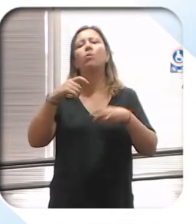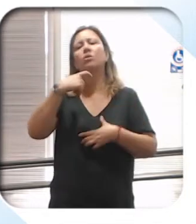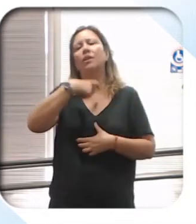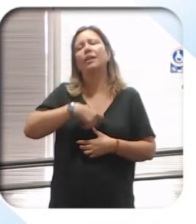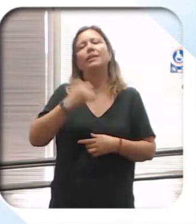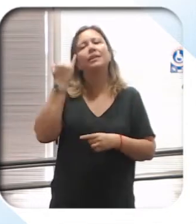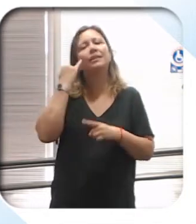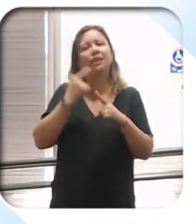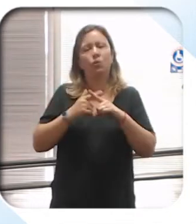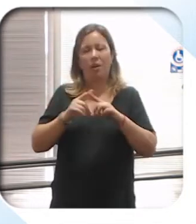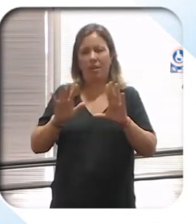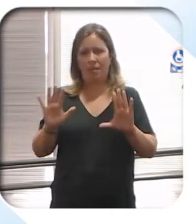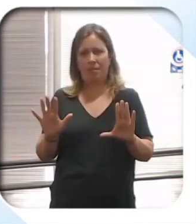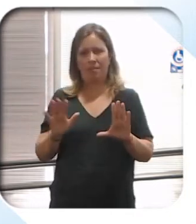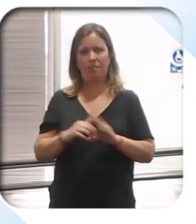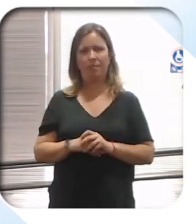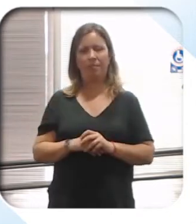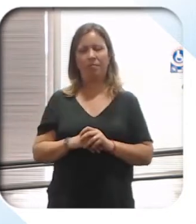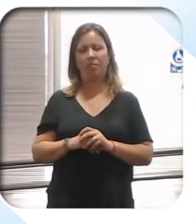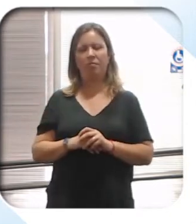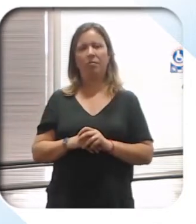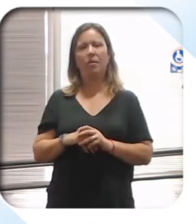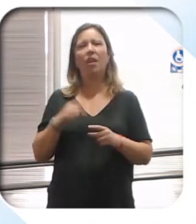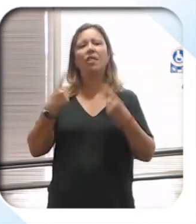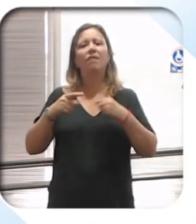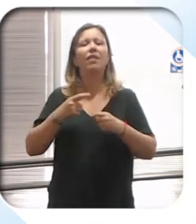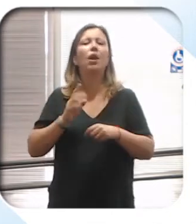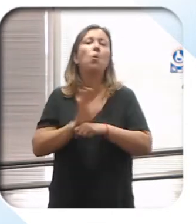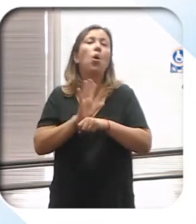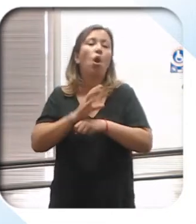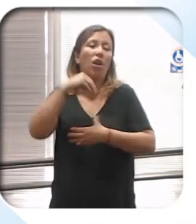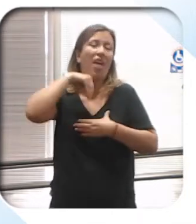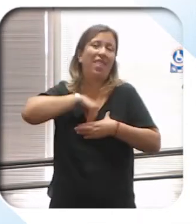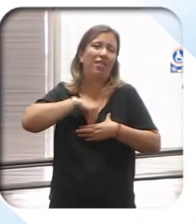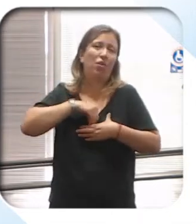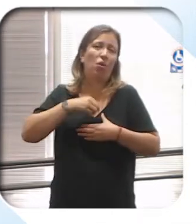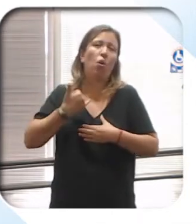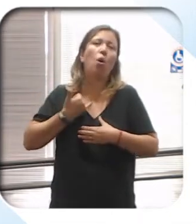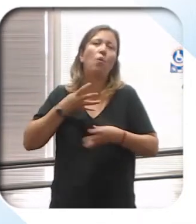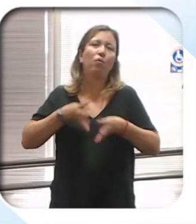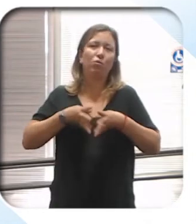de la sexualidad. Vimos los componentes biológicos. ¿Sí?